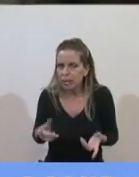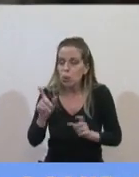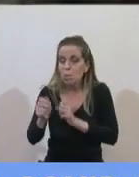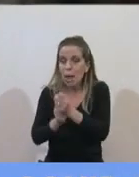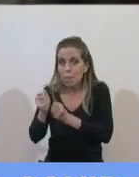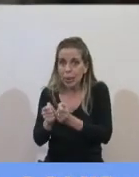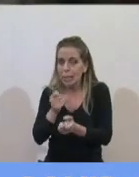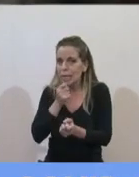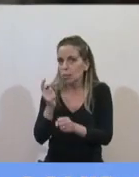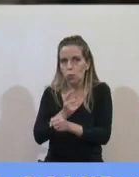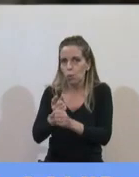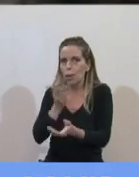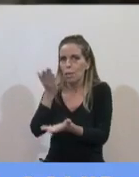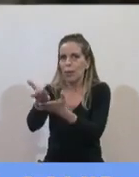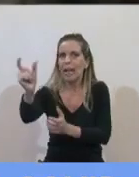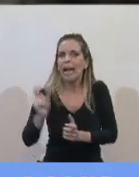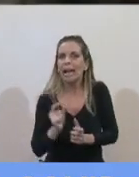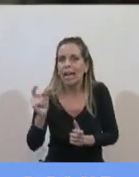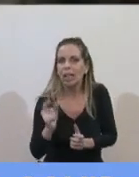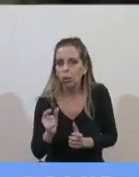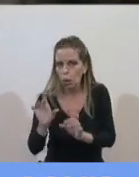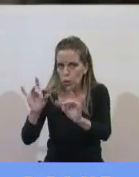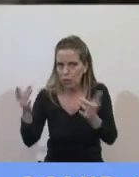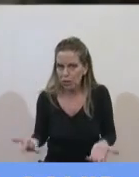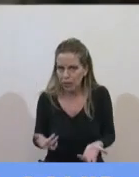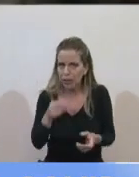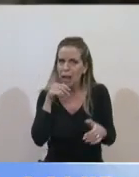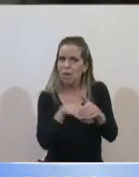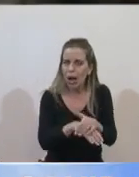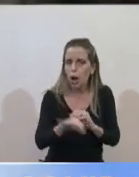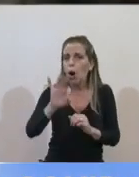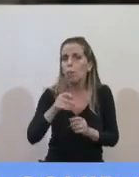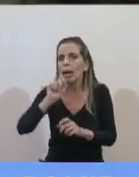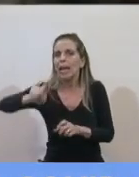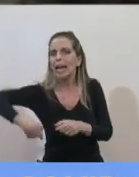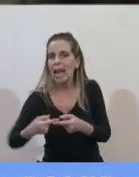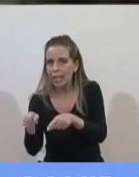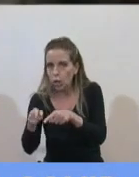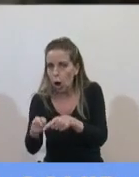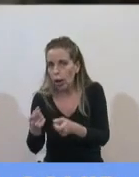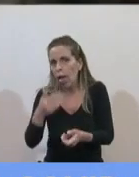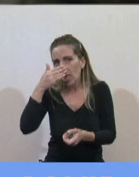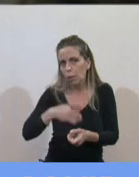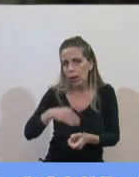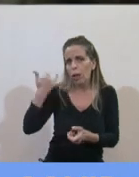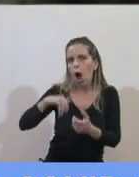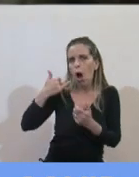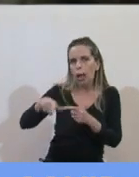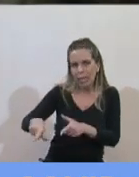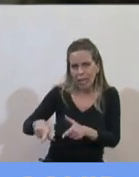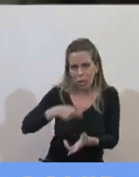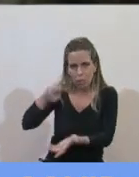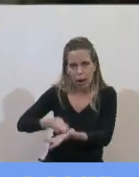acceso al crédito no hay suficiente cantidad de garantías con los créditos a través de las tarjetas de crédito que van a generar comisiones muy grandes a los que lo